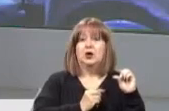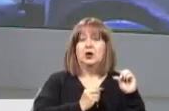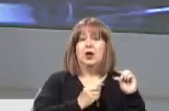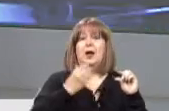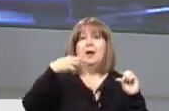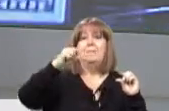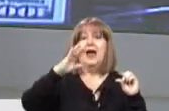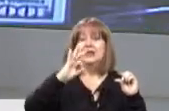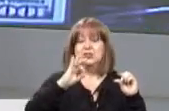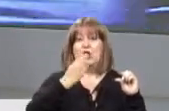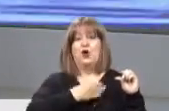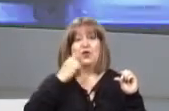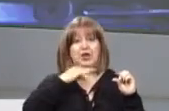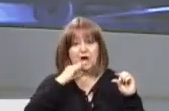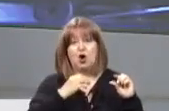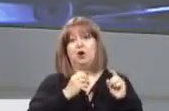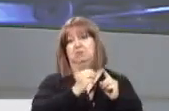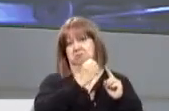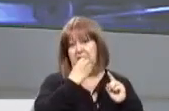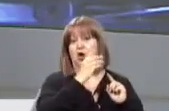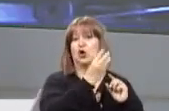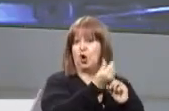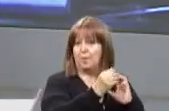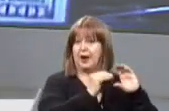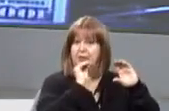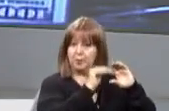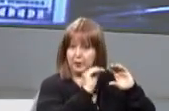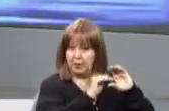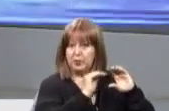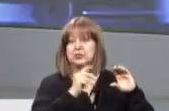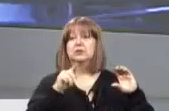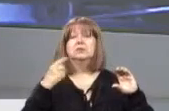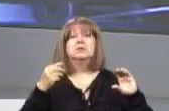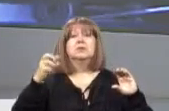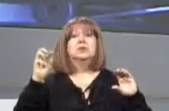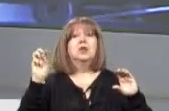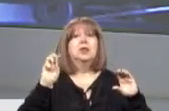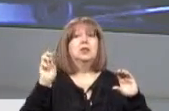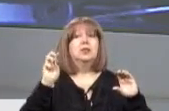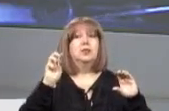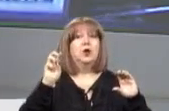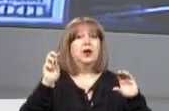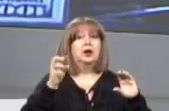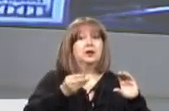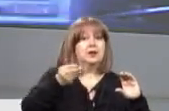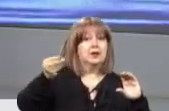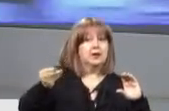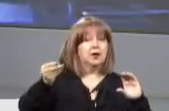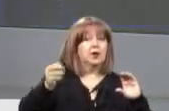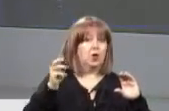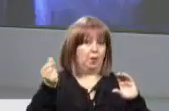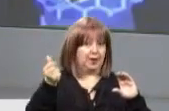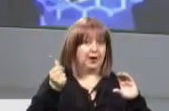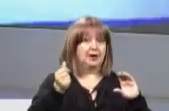plazos fijos, fondo común de inversión, dólar en algunos instrumentos, y después empezar a hacer una carterita con algunos activos más